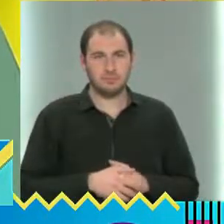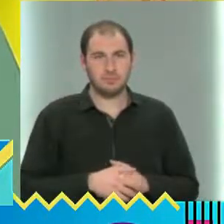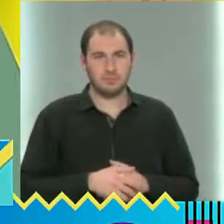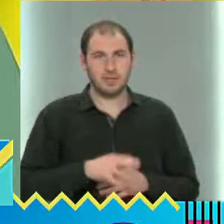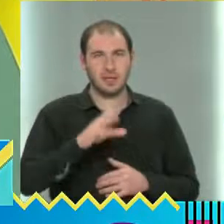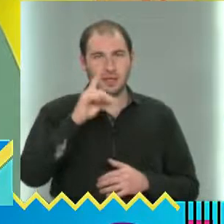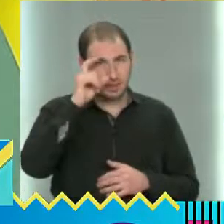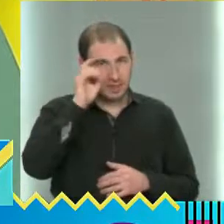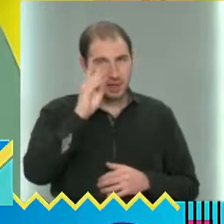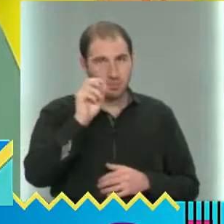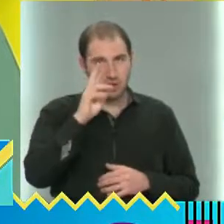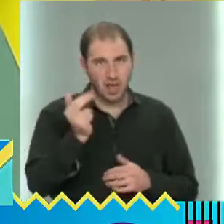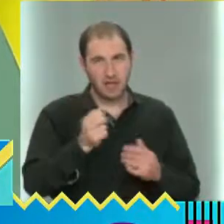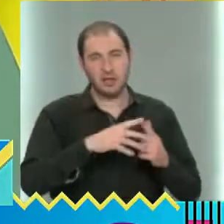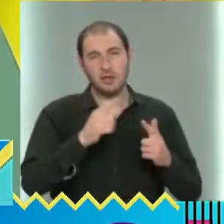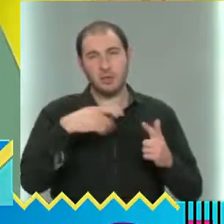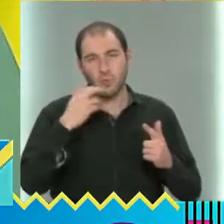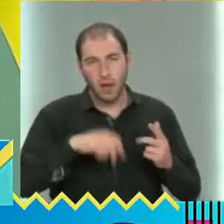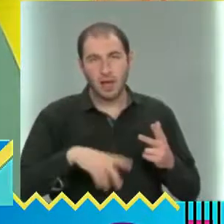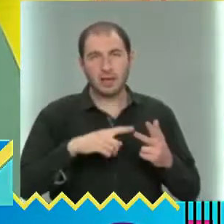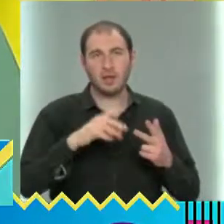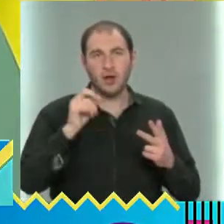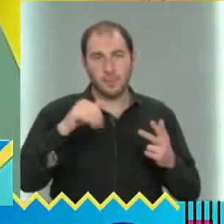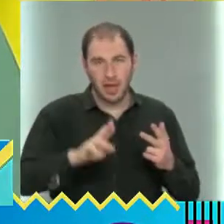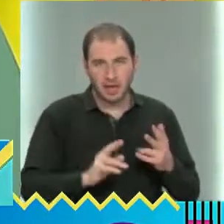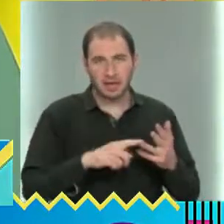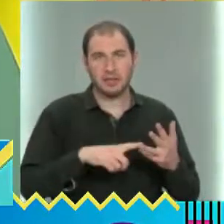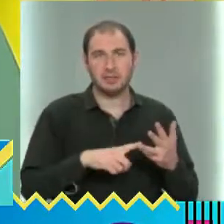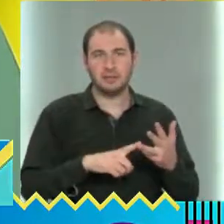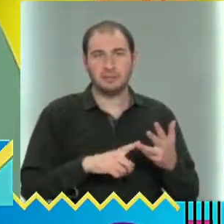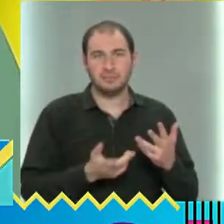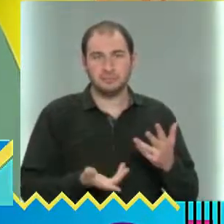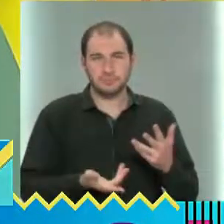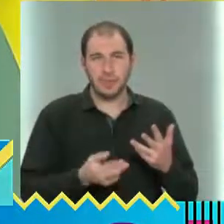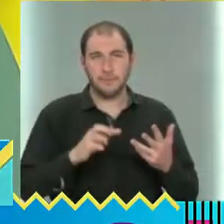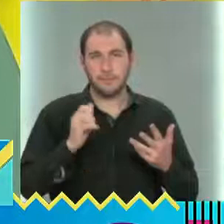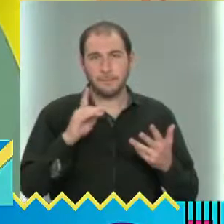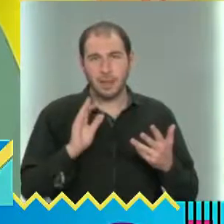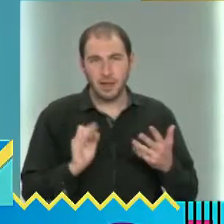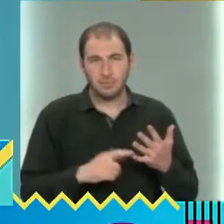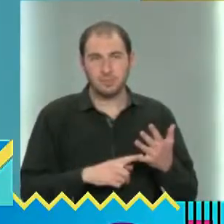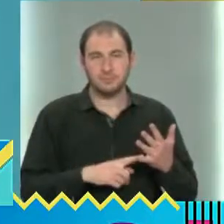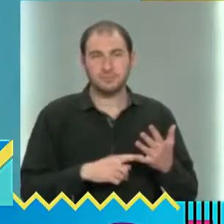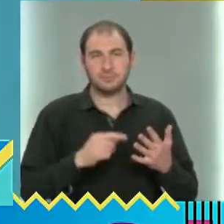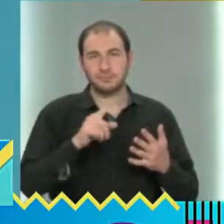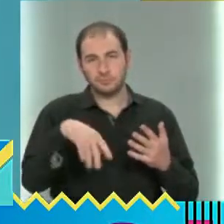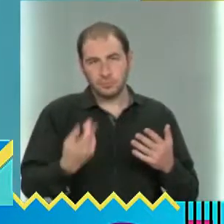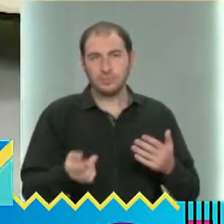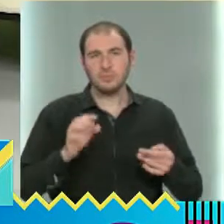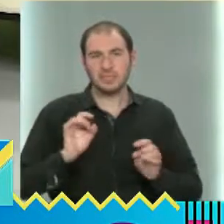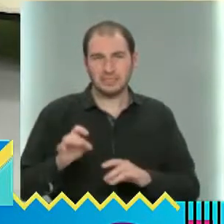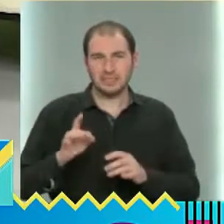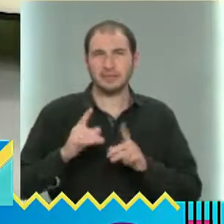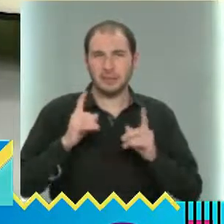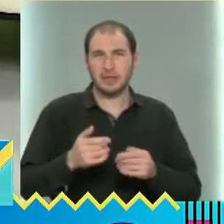Débora Benacot, Juan López, Marmat Padilla, Pablo Grasso, desde otro lugar más